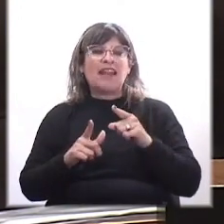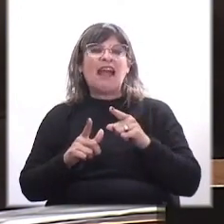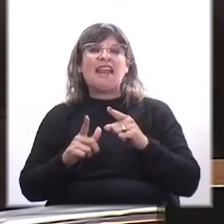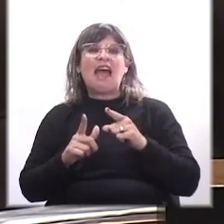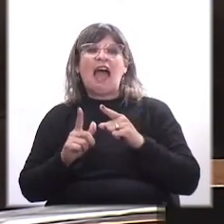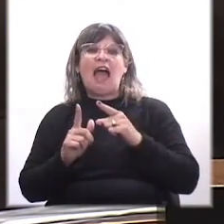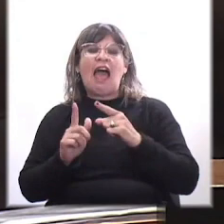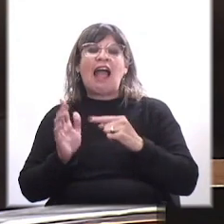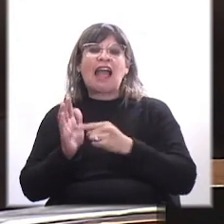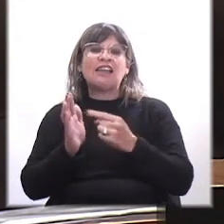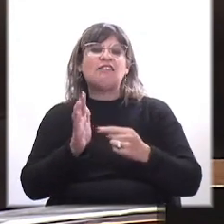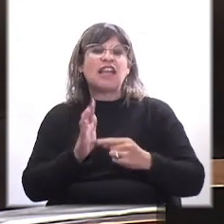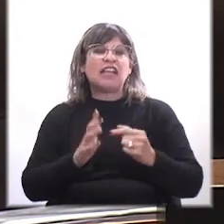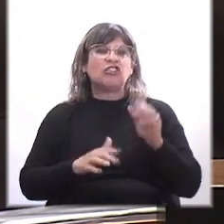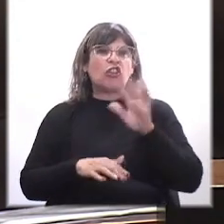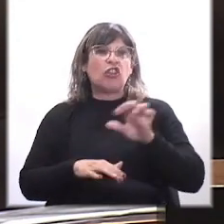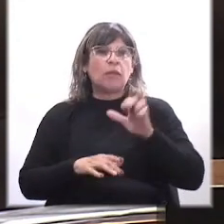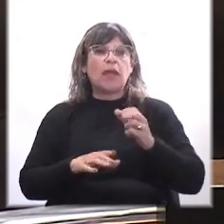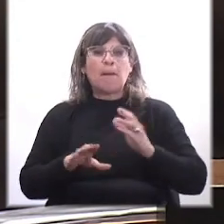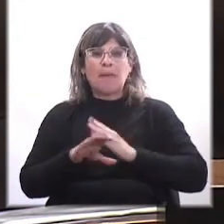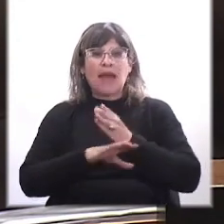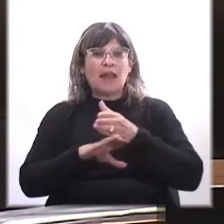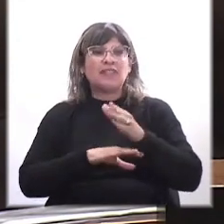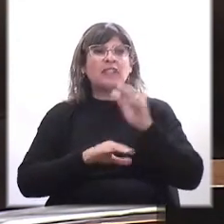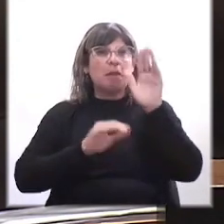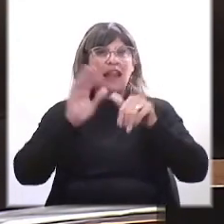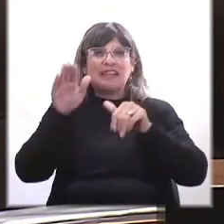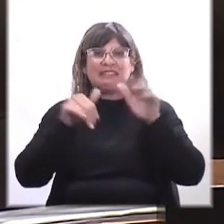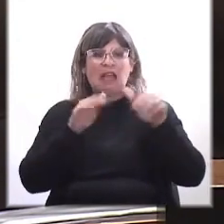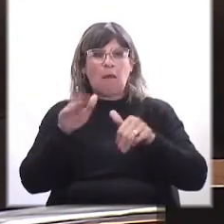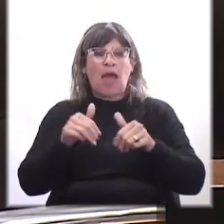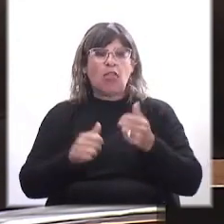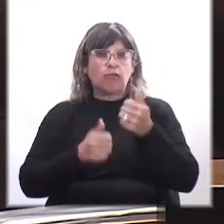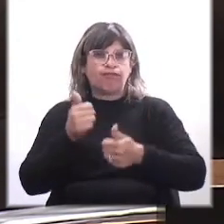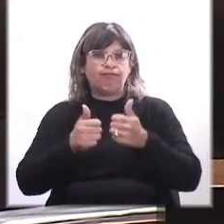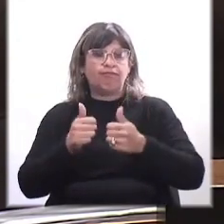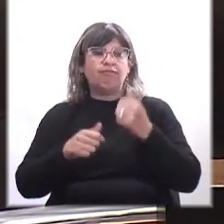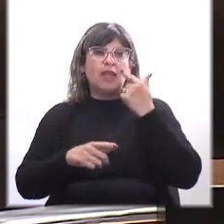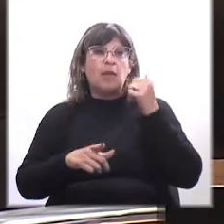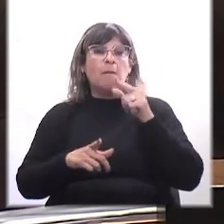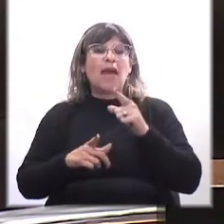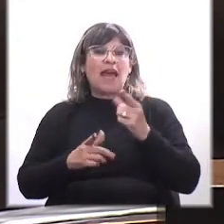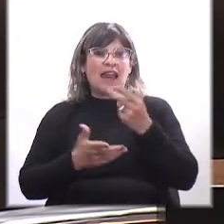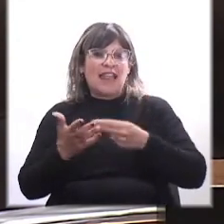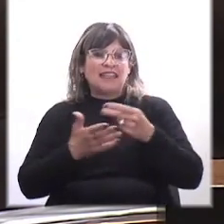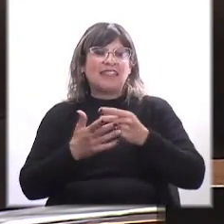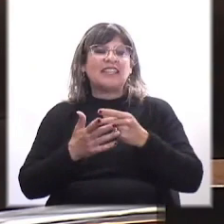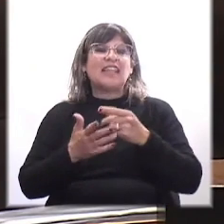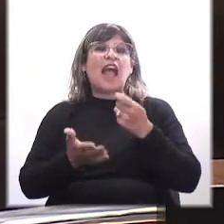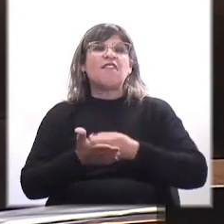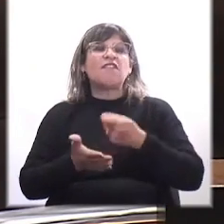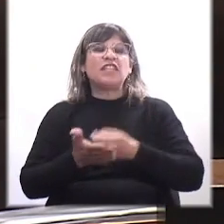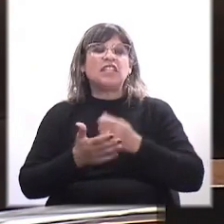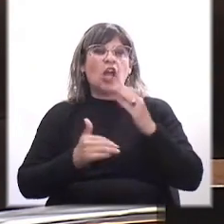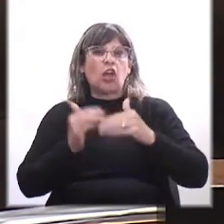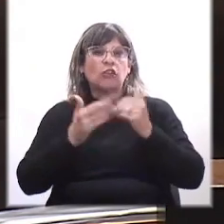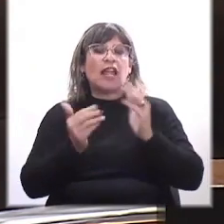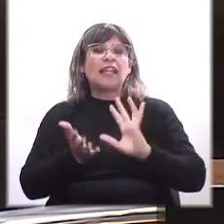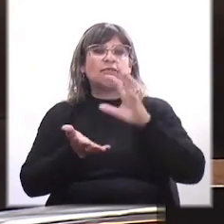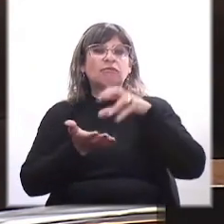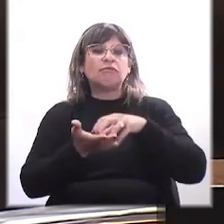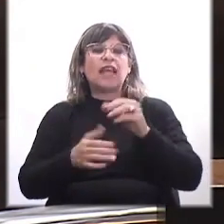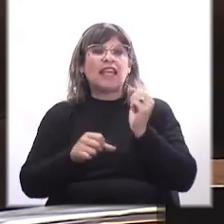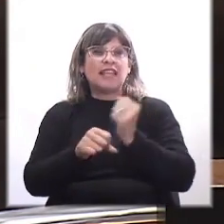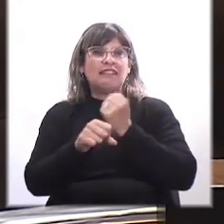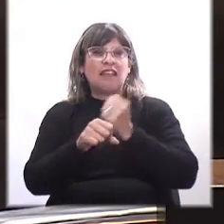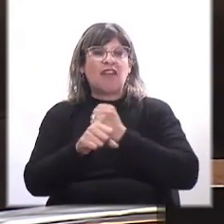empresas para participar en la licitación para diseñar, financiar, construir, instalar y operar